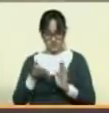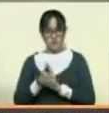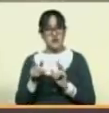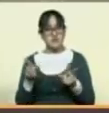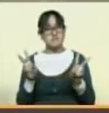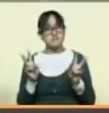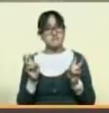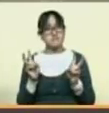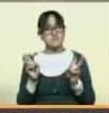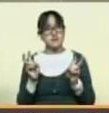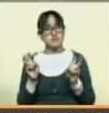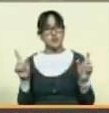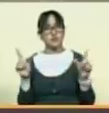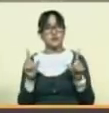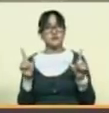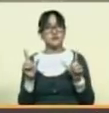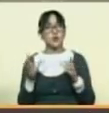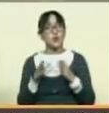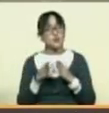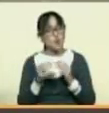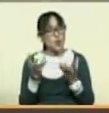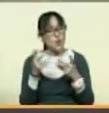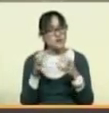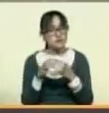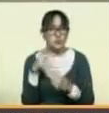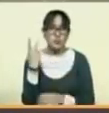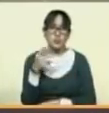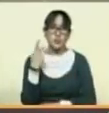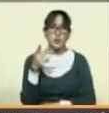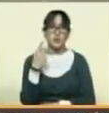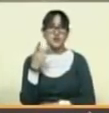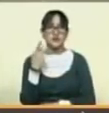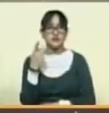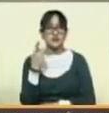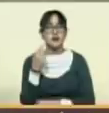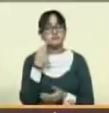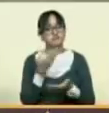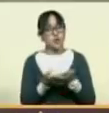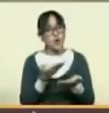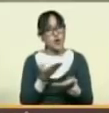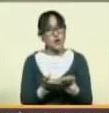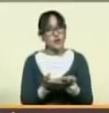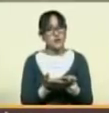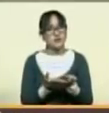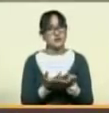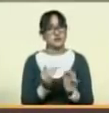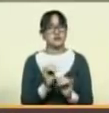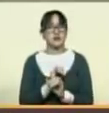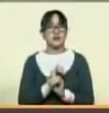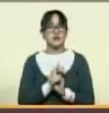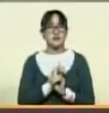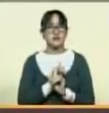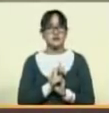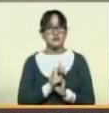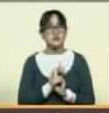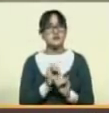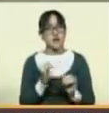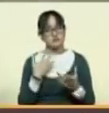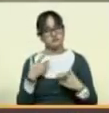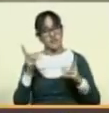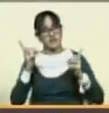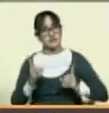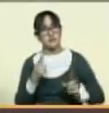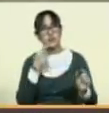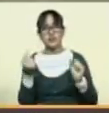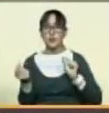misma rueda de prensa. Todo lo que las organizaciones políticas nos plantearon, ya nosotros lo decidimos,